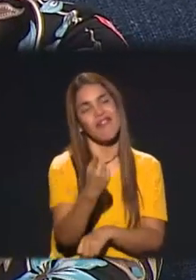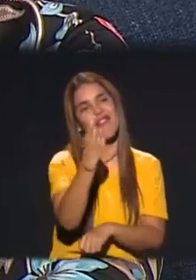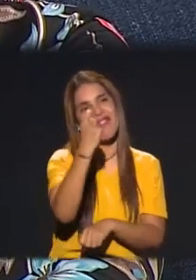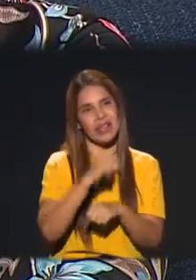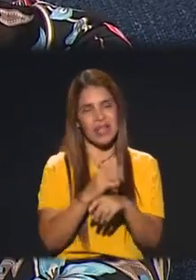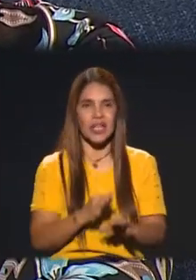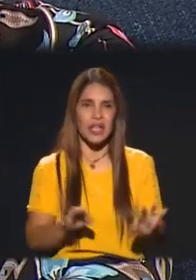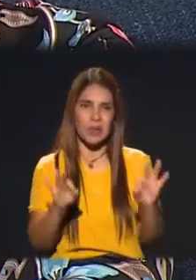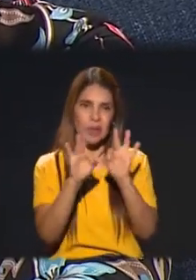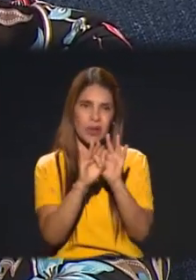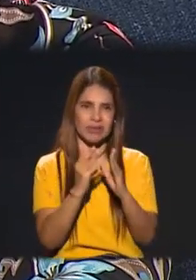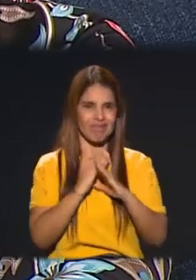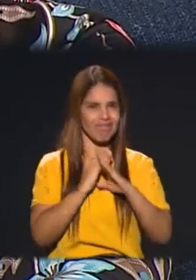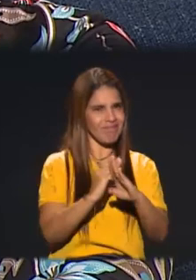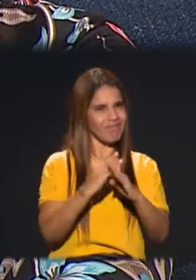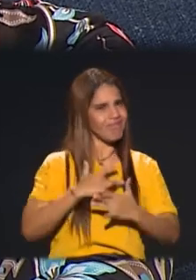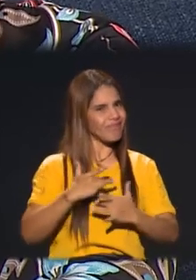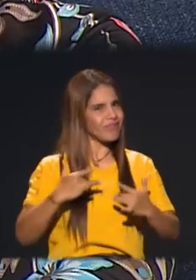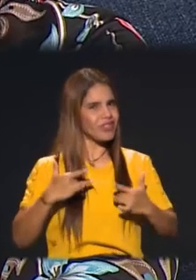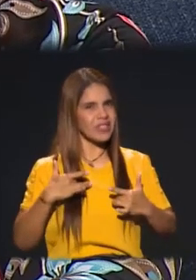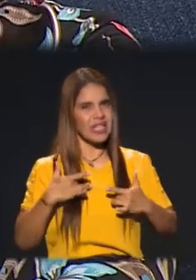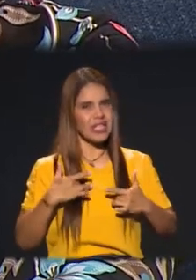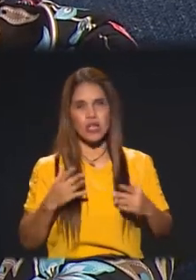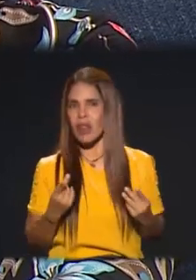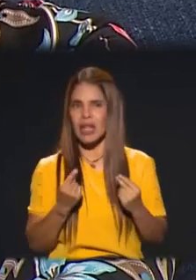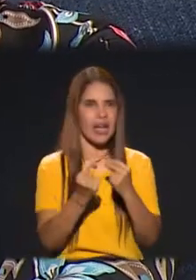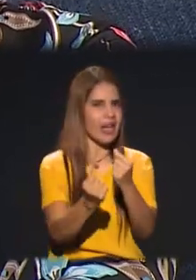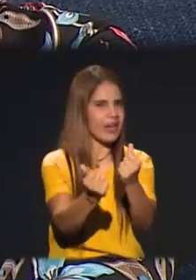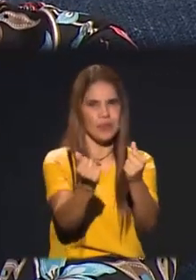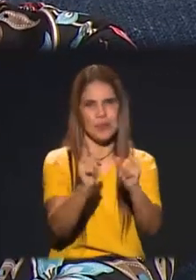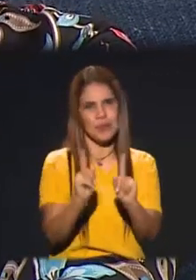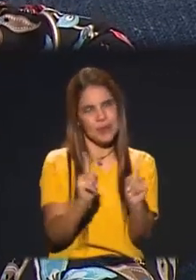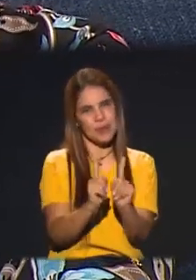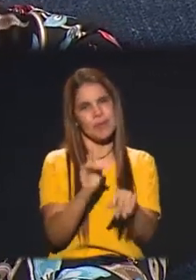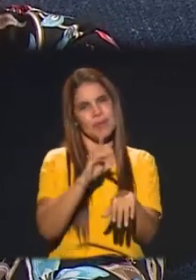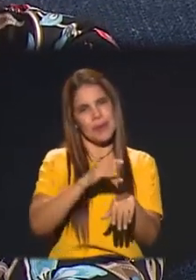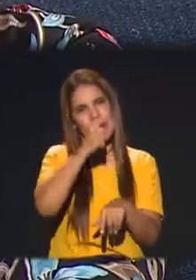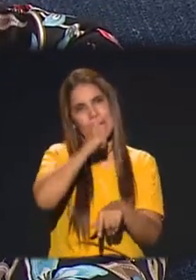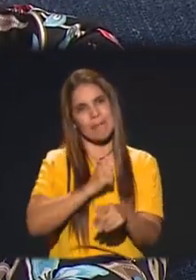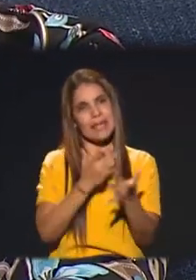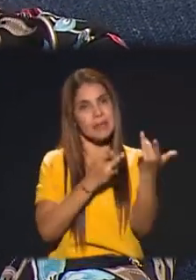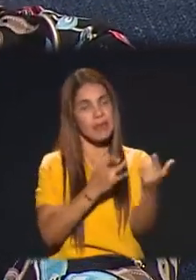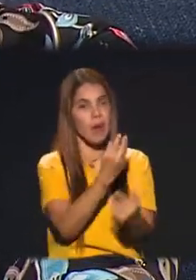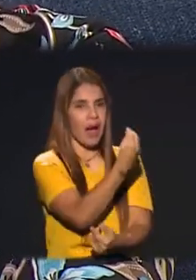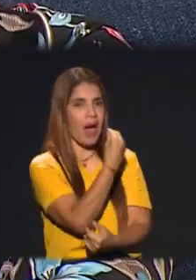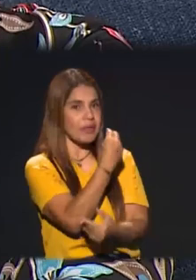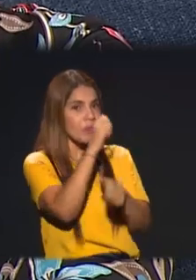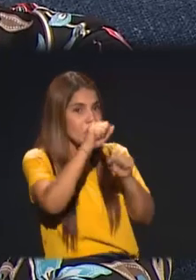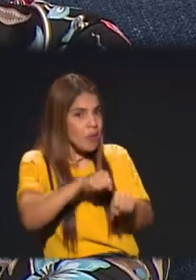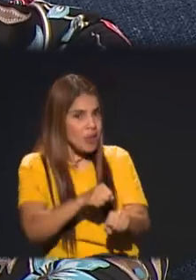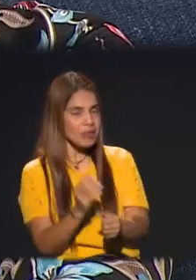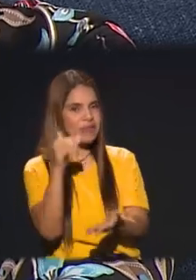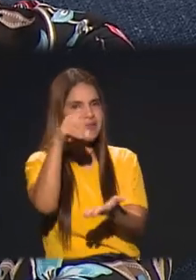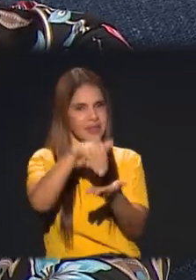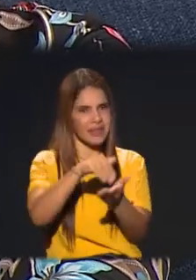Lo importante es que estemos todos seguros. Las cosas no se pueden hacer aceleradas y lo importante es que esperemos a que nos digan que ya todo es seguro y que vamos a